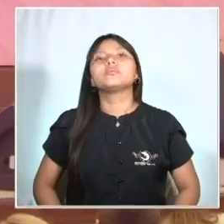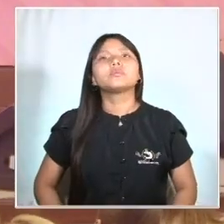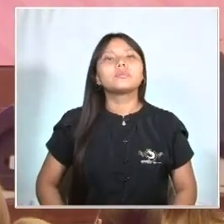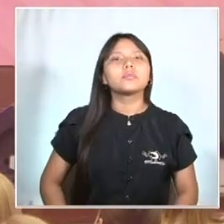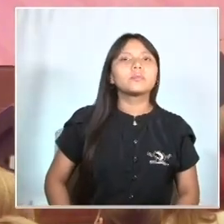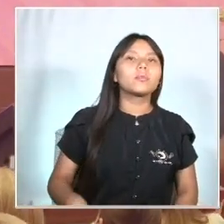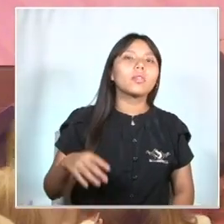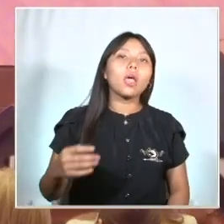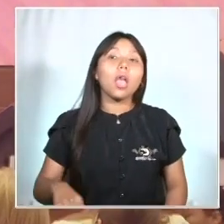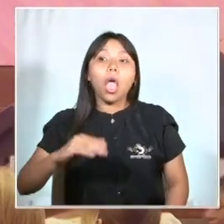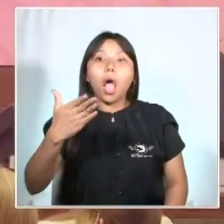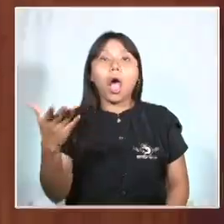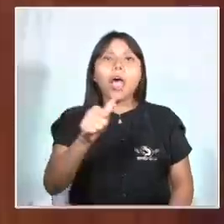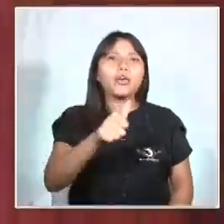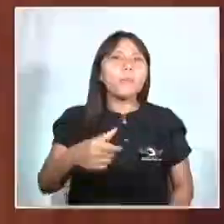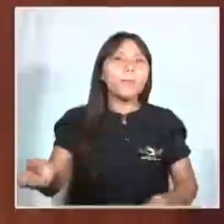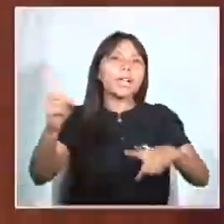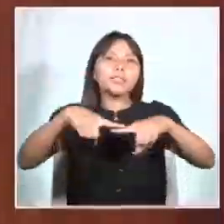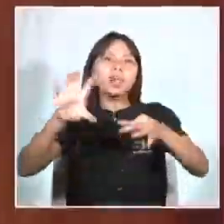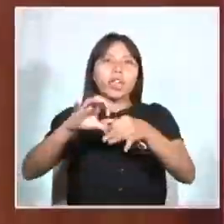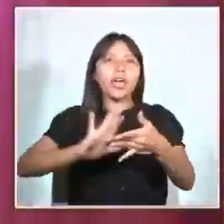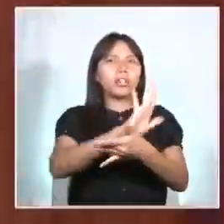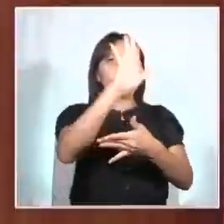Se incrementa el peso de gloria en este lugar.